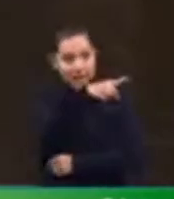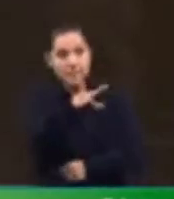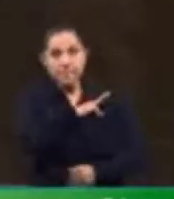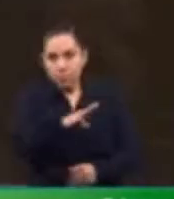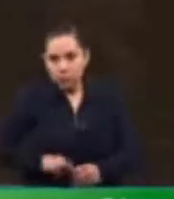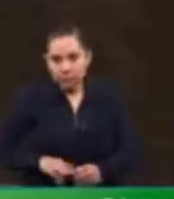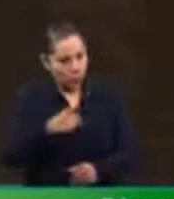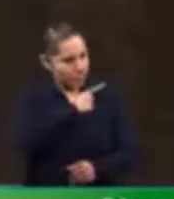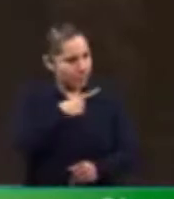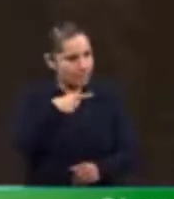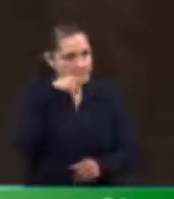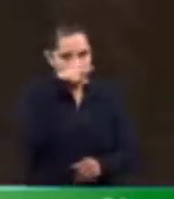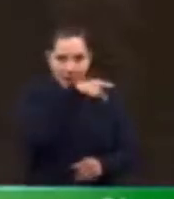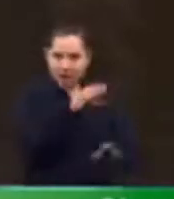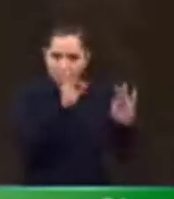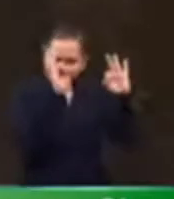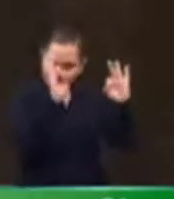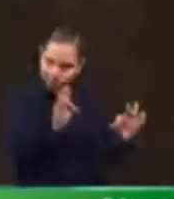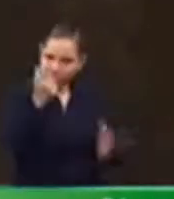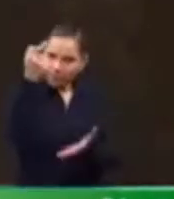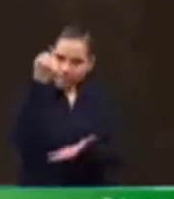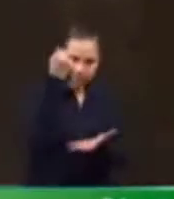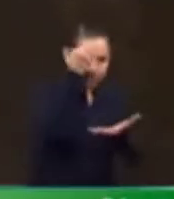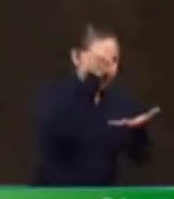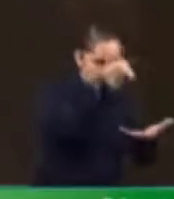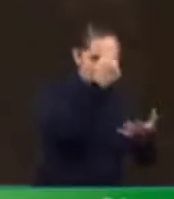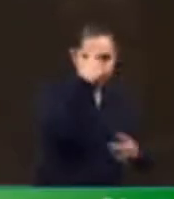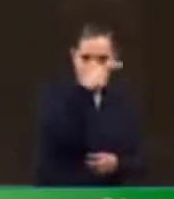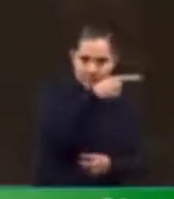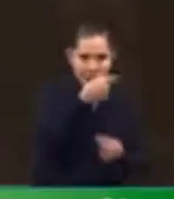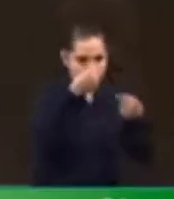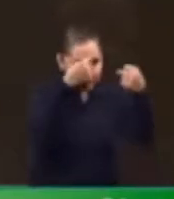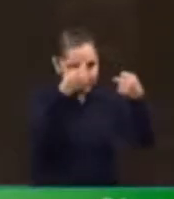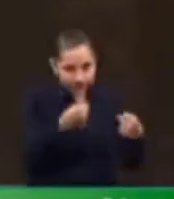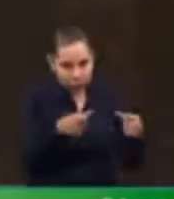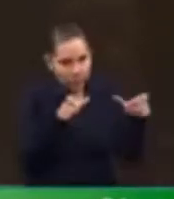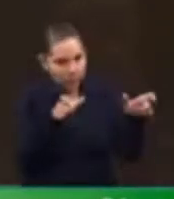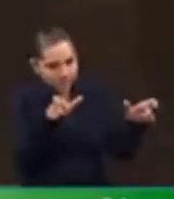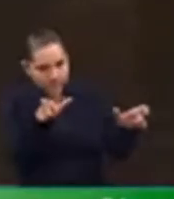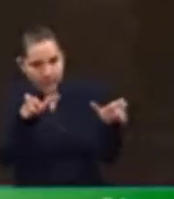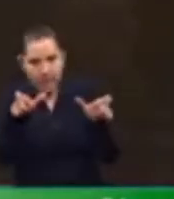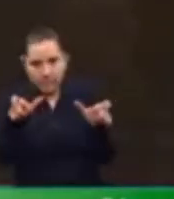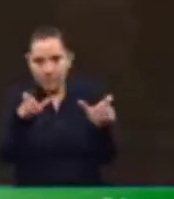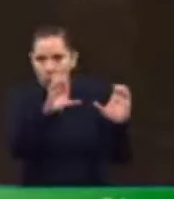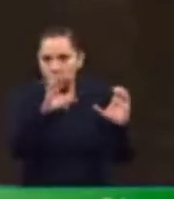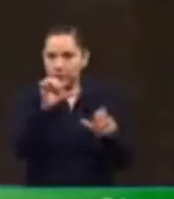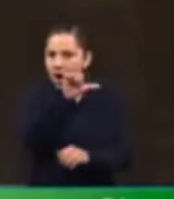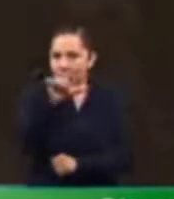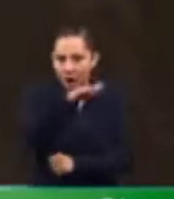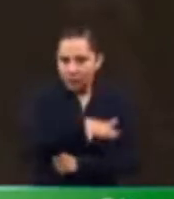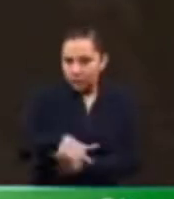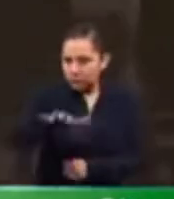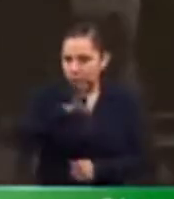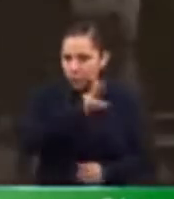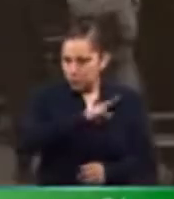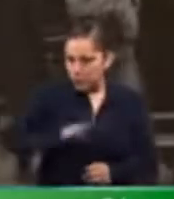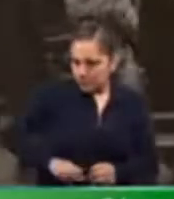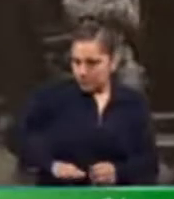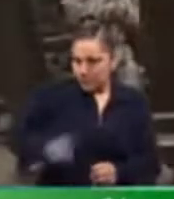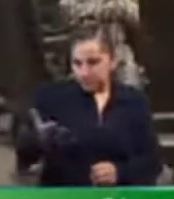seguridad pública, recursos para la seguridad pública en los municipios. Otro tema que estamos